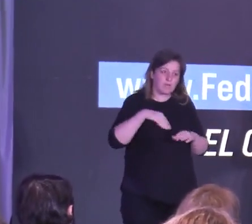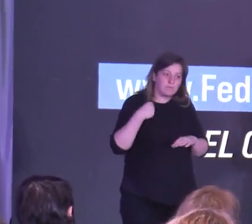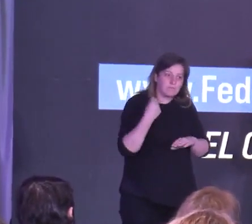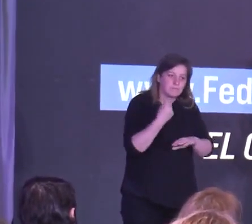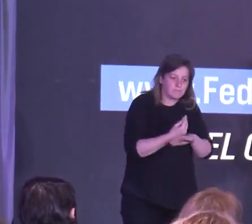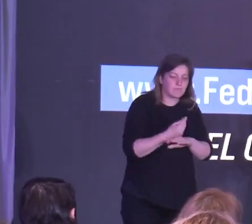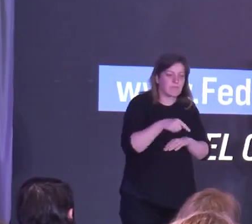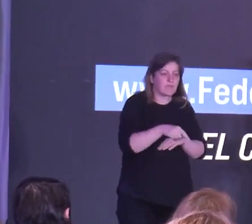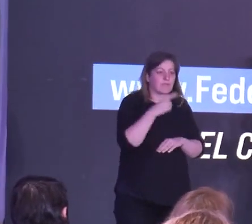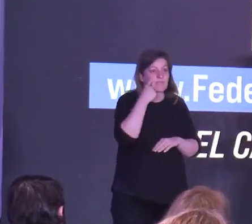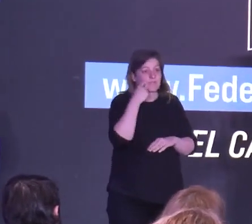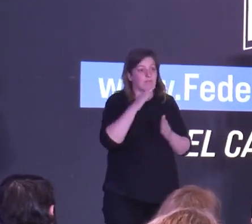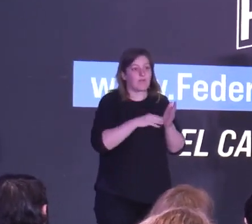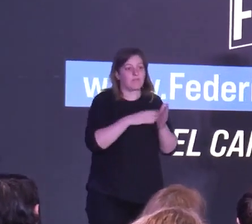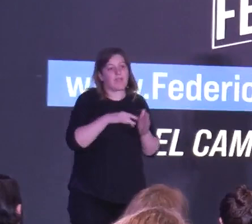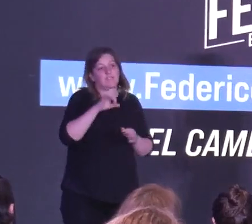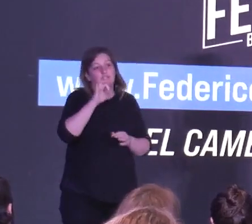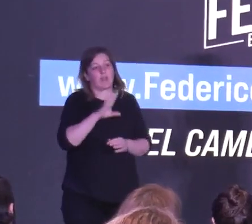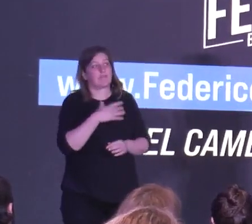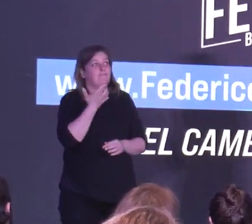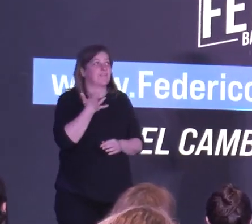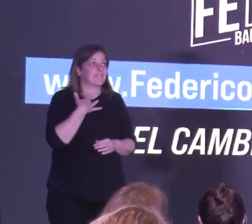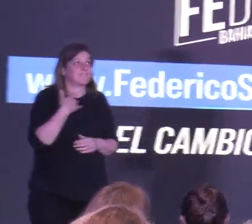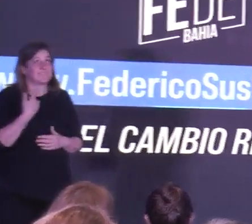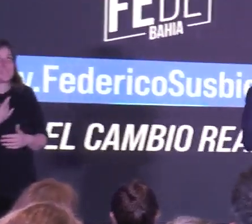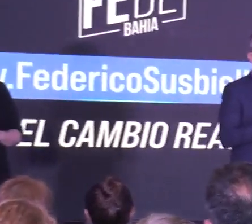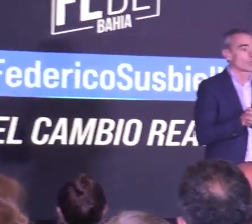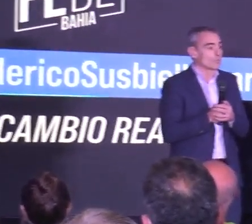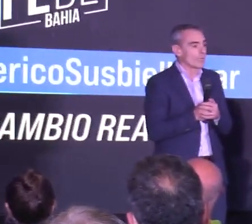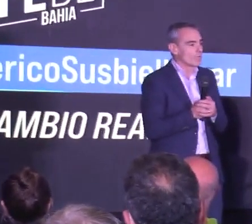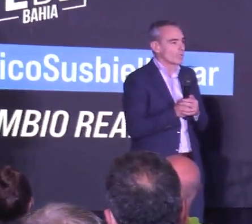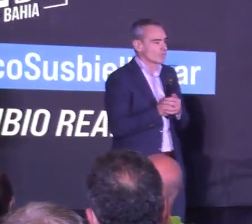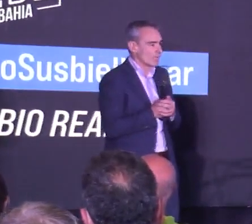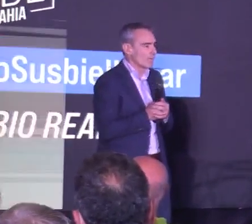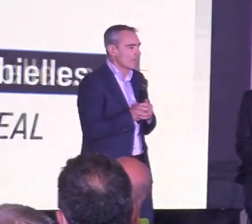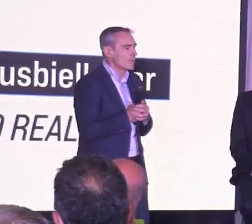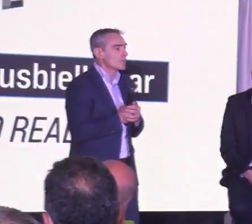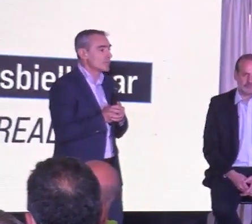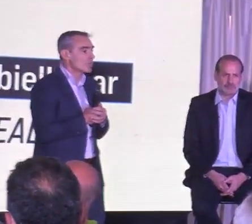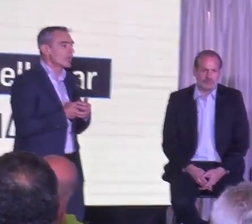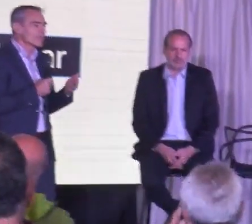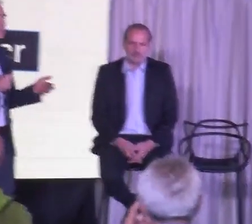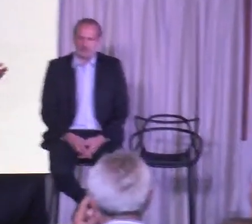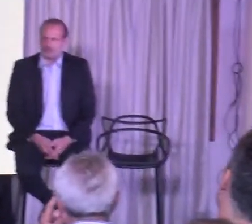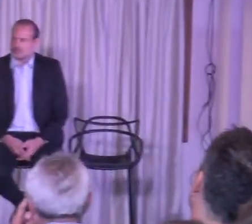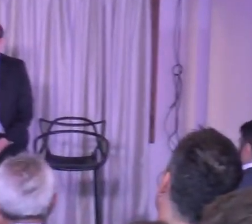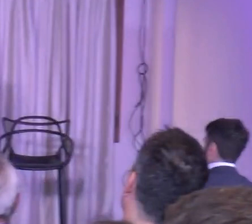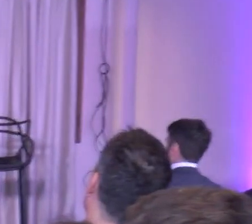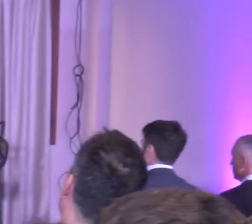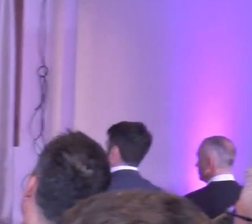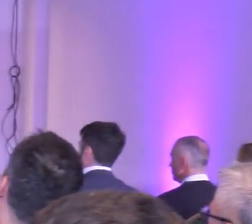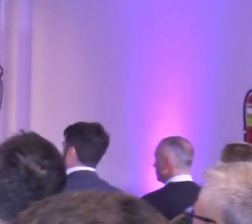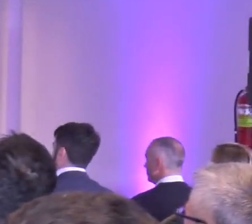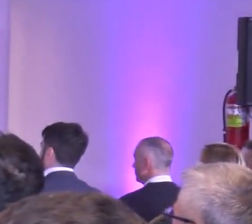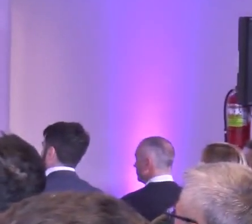es solamente una expresión de deseo o una cuestión que tiene que ver con un anhelo personal, sino es de ser